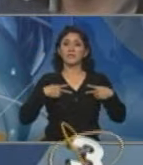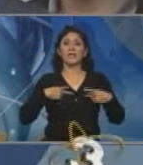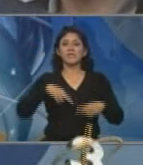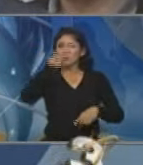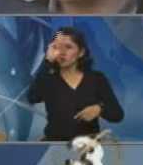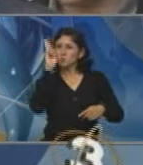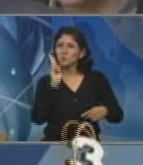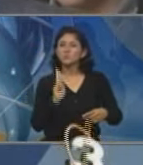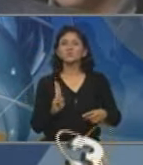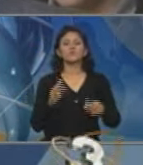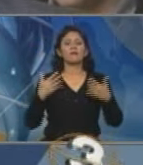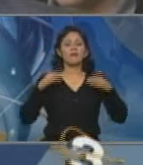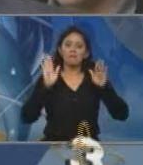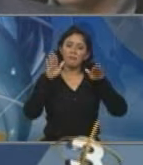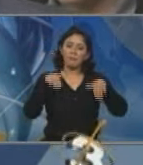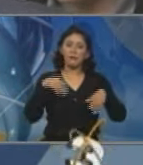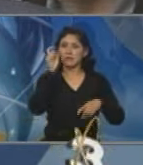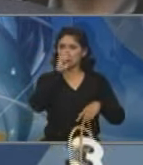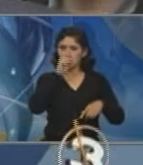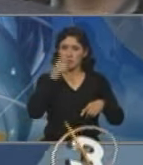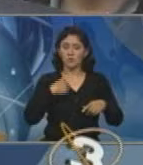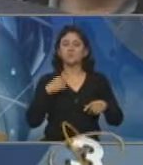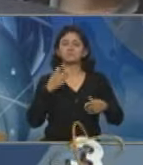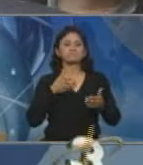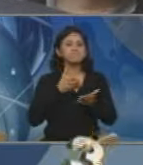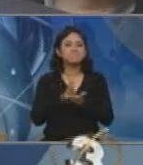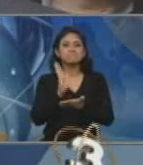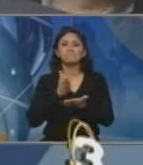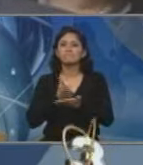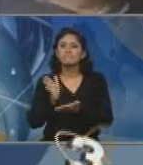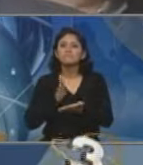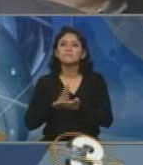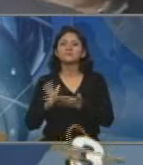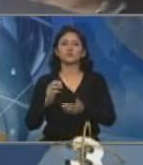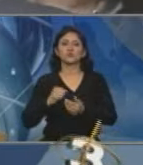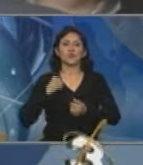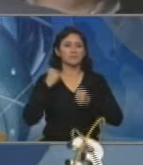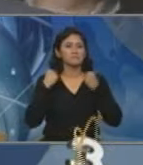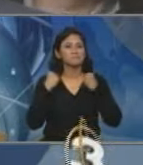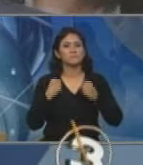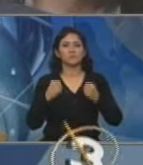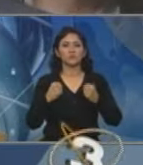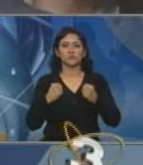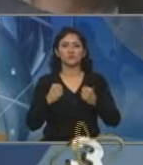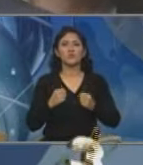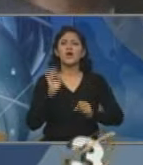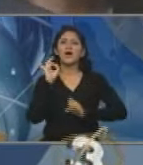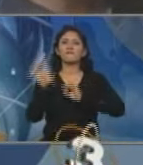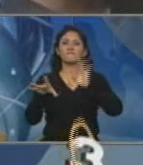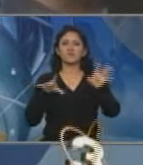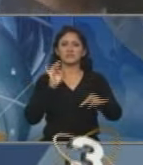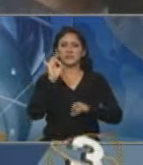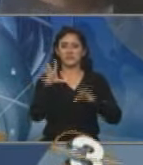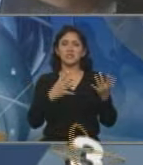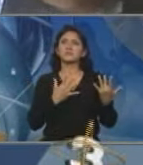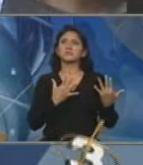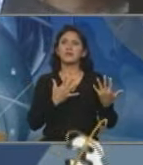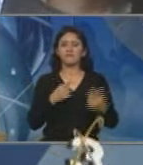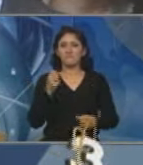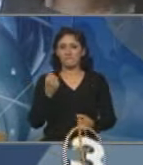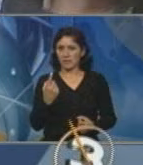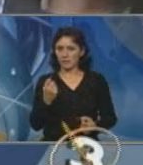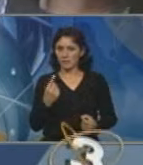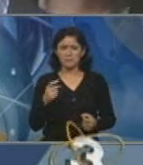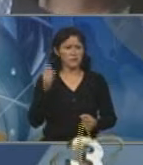luchar con esfuerzo y a veces hasta sin esperanza. Es decir, no se